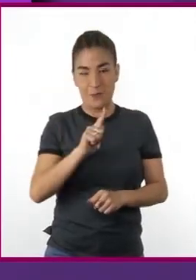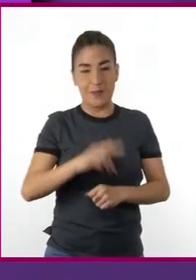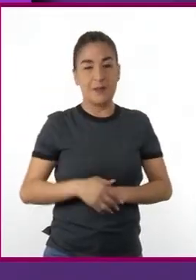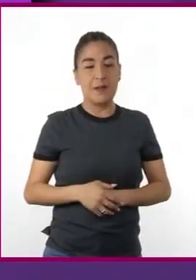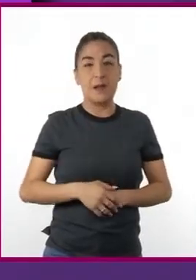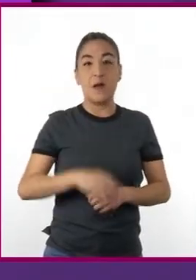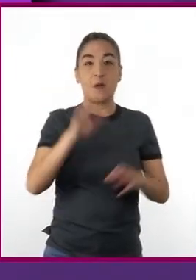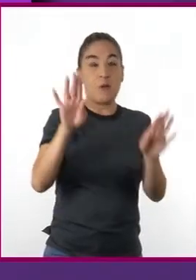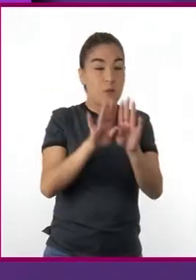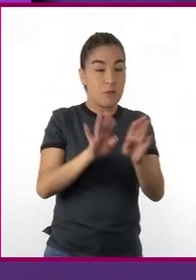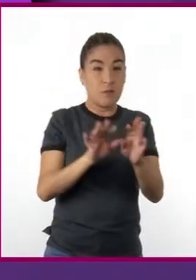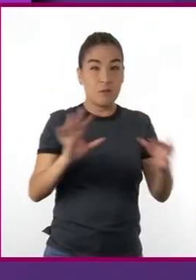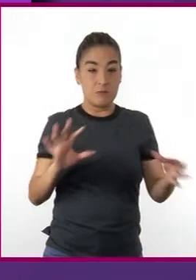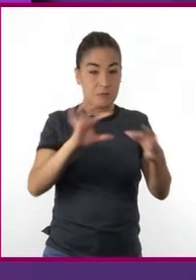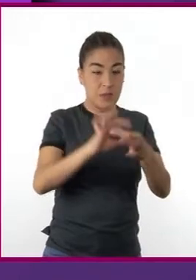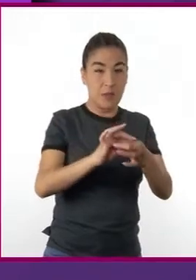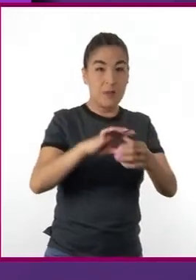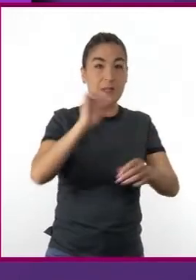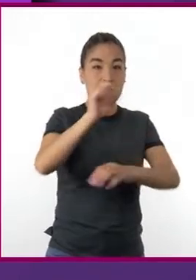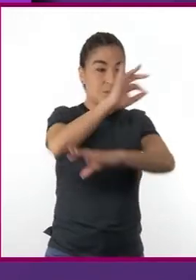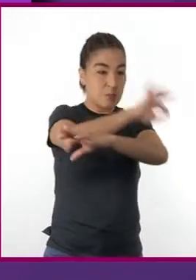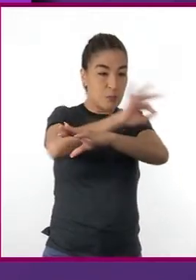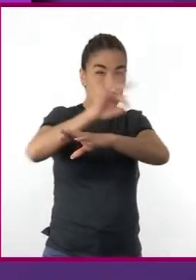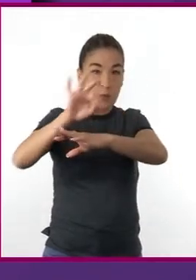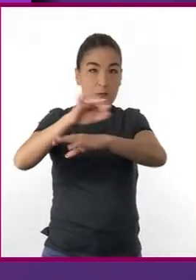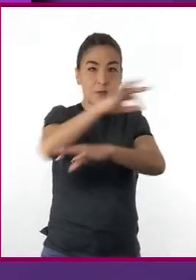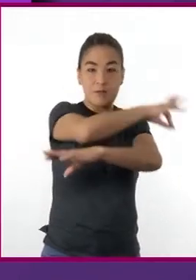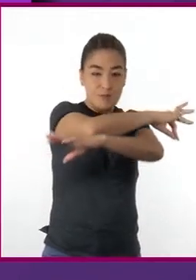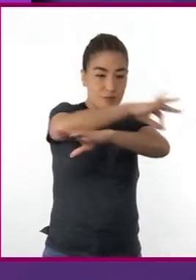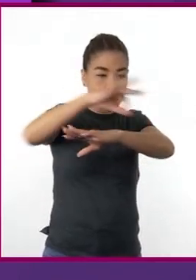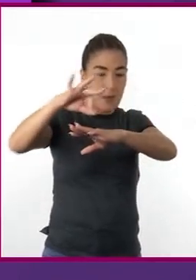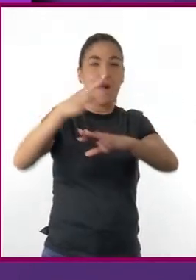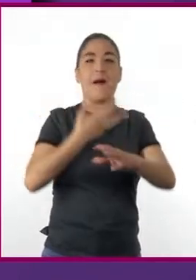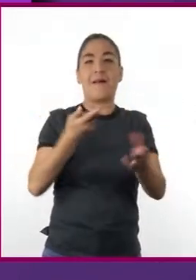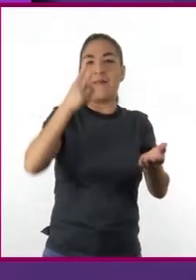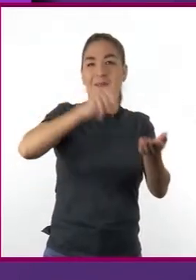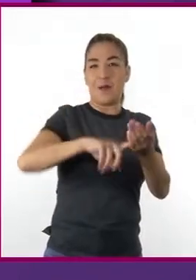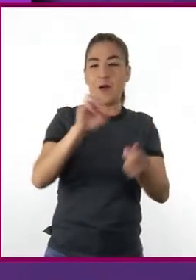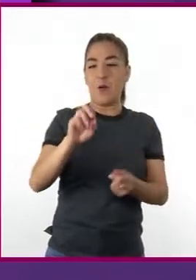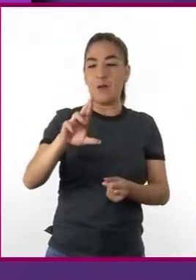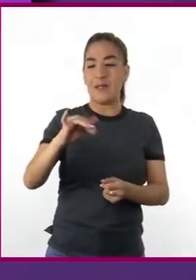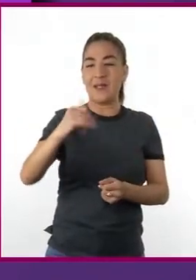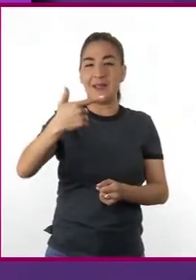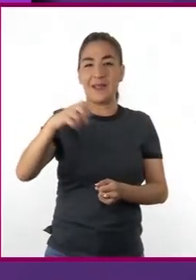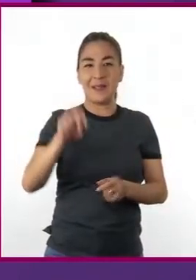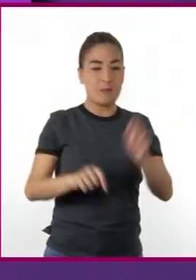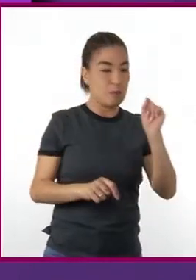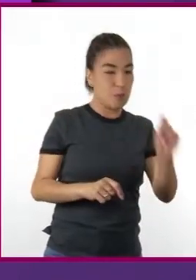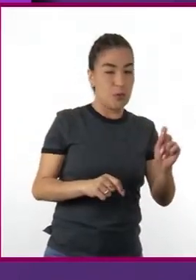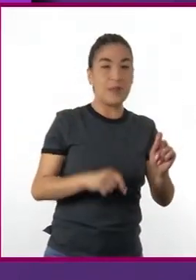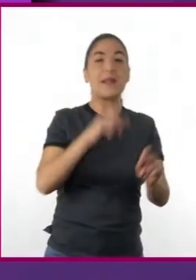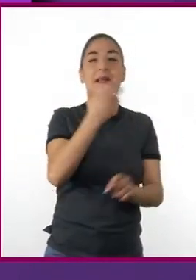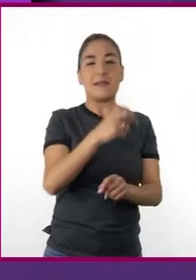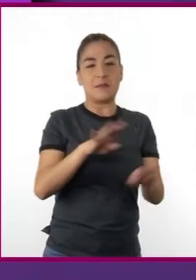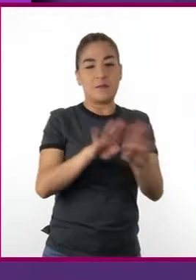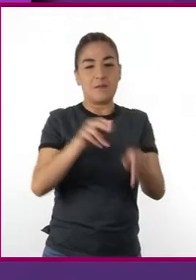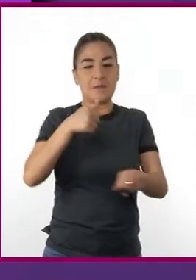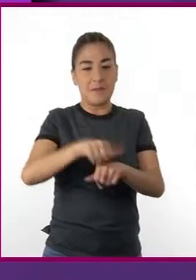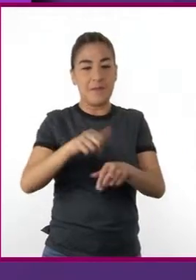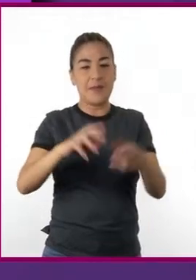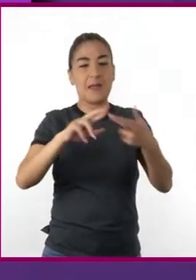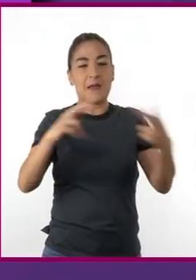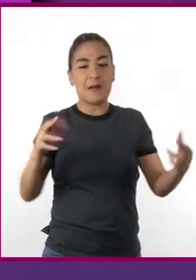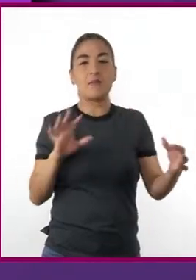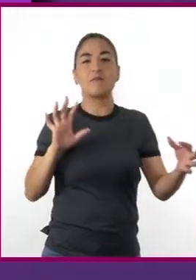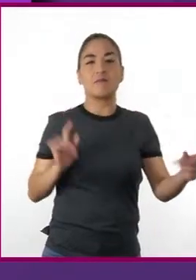puntos, veremos que tenemos una recta que pasa por el origen. Entonces, es una relación de proporcionalidad directa,